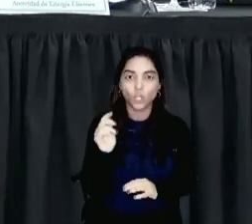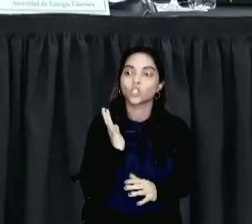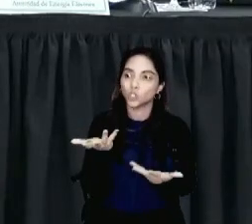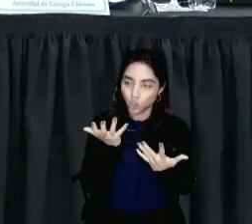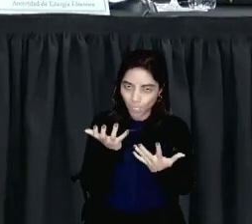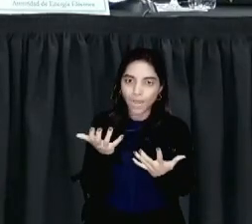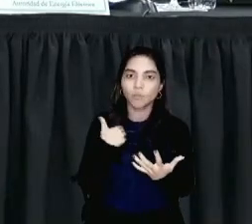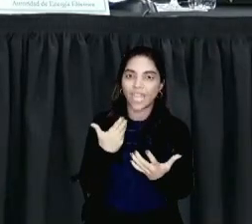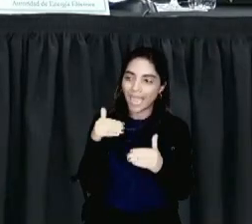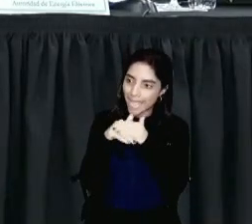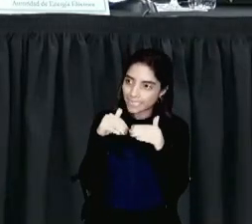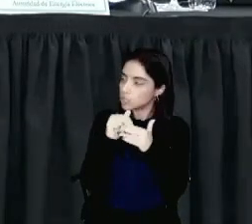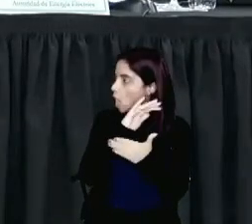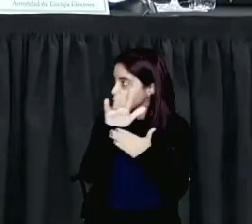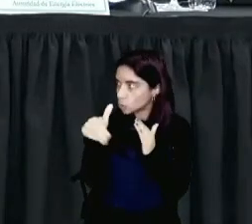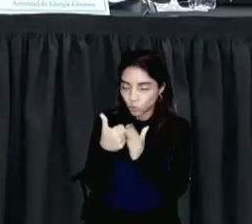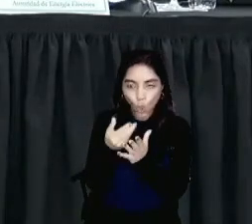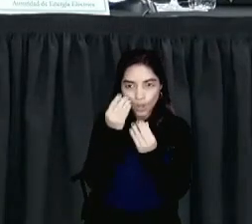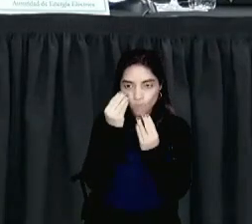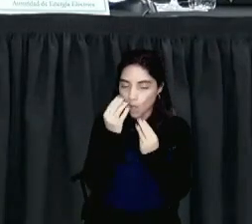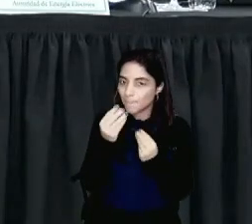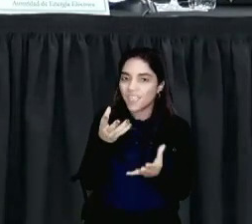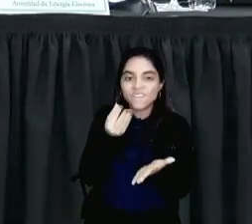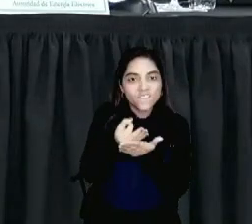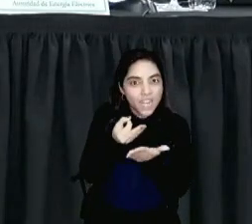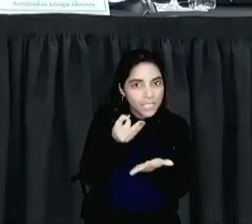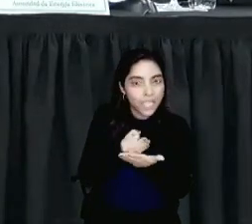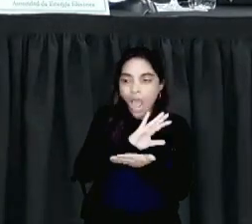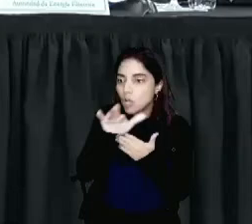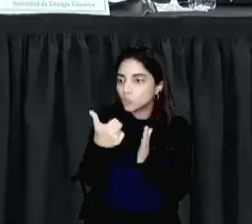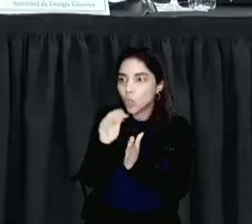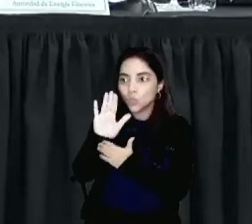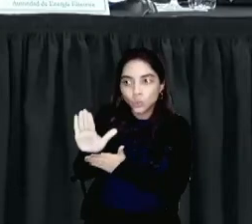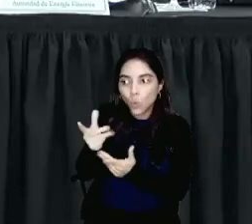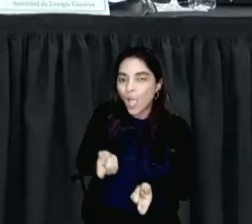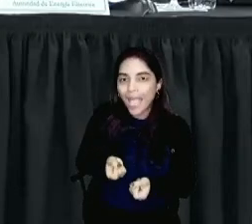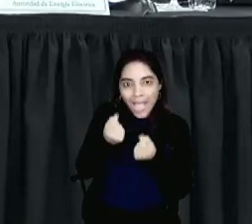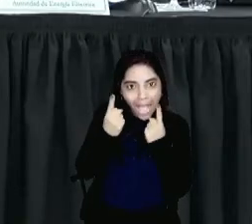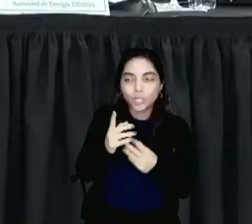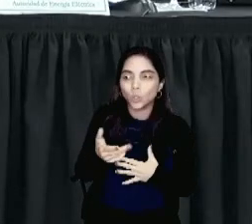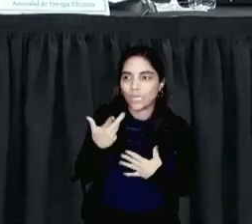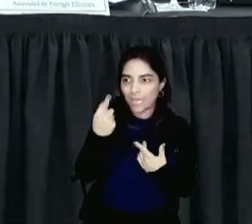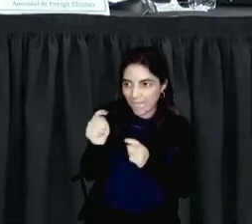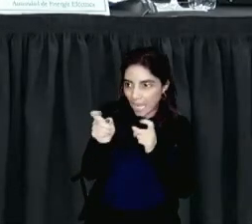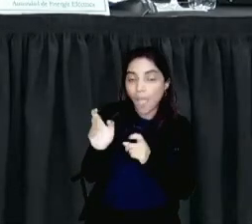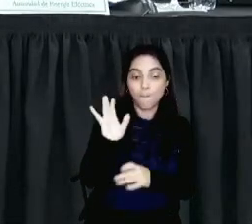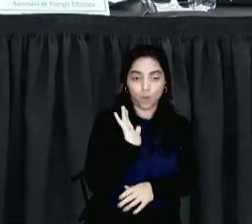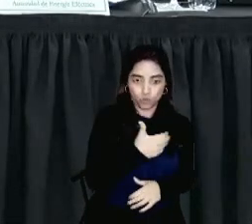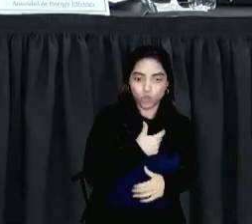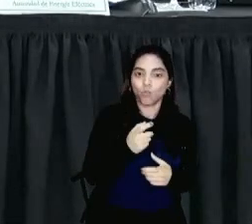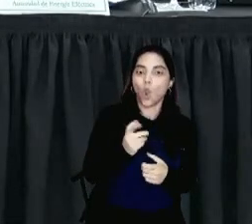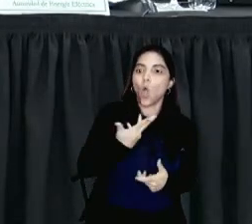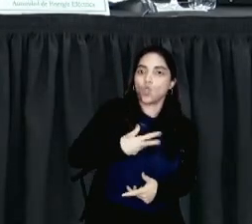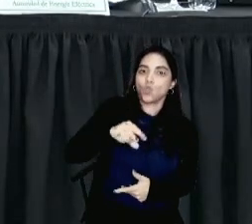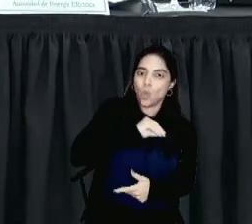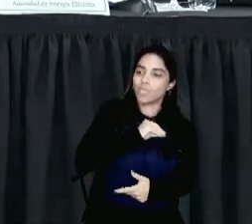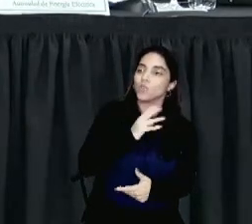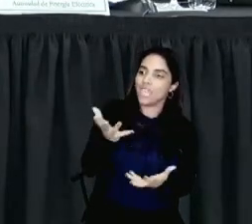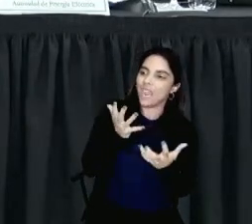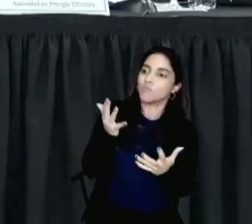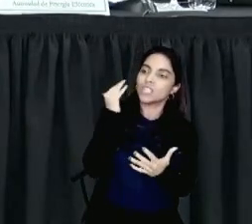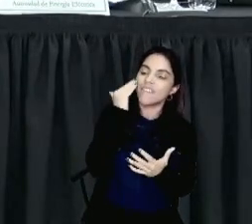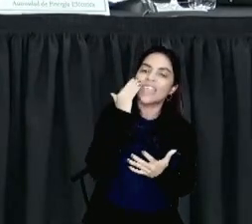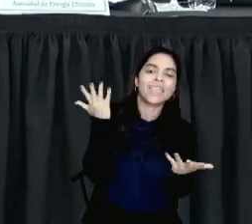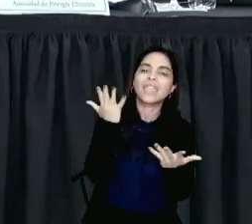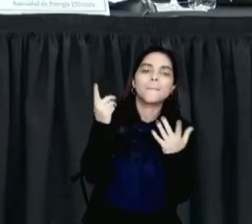acceso a todos los informes financieros a todo lo que ellos gastan si irrestrictamente como dueño de todos los activos nosotros queremos saber qué es lo que